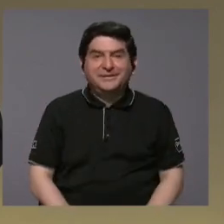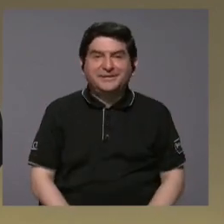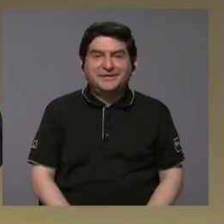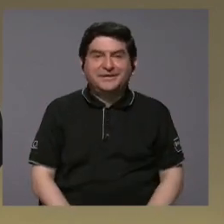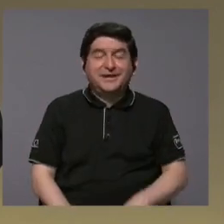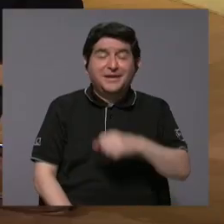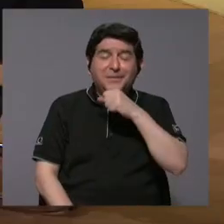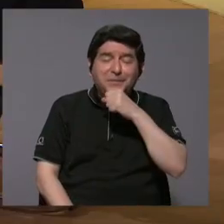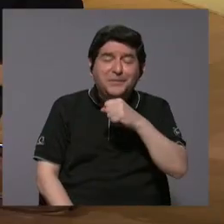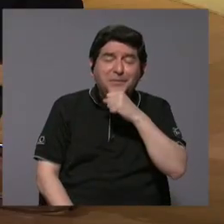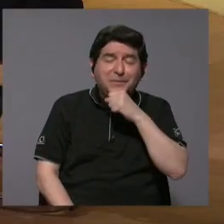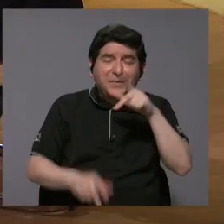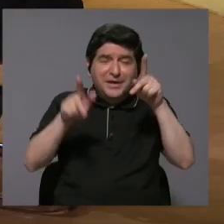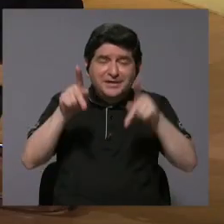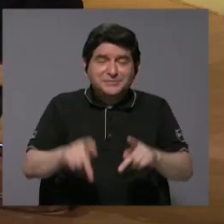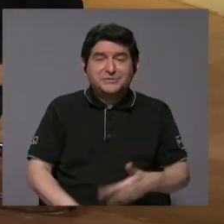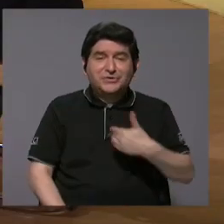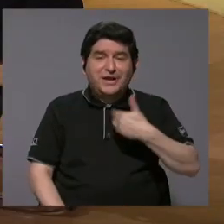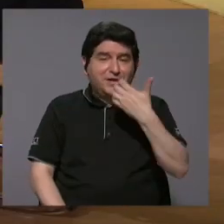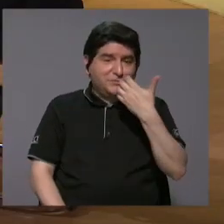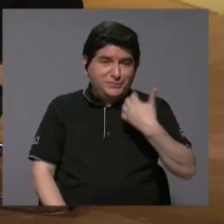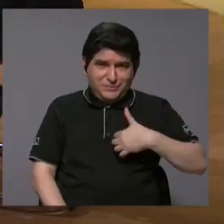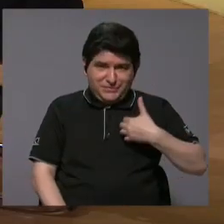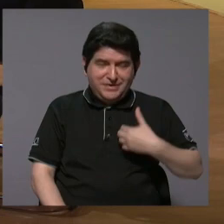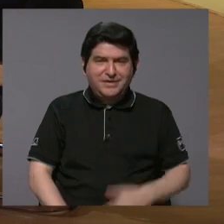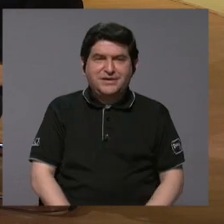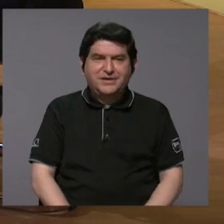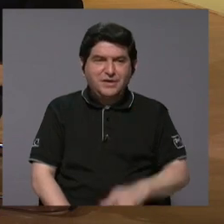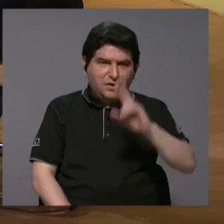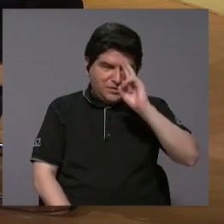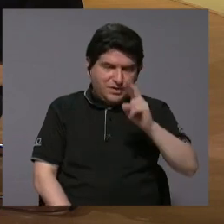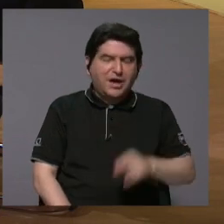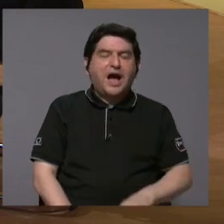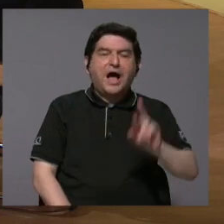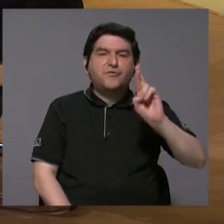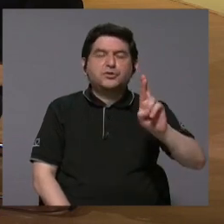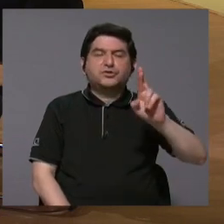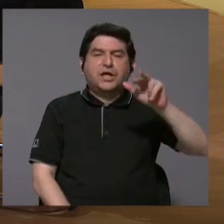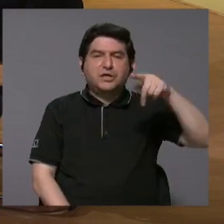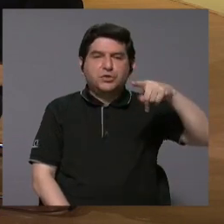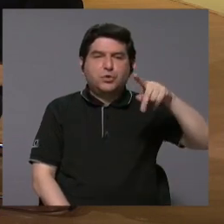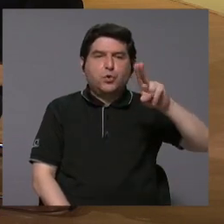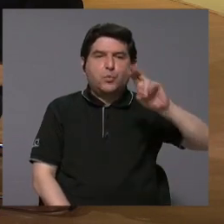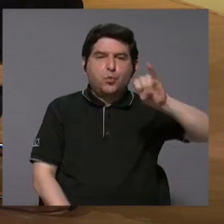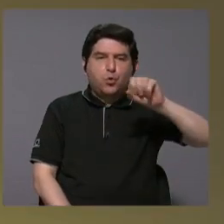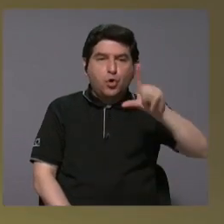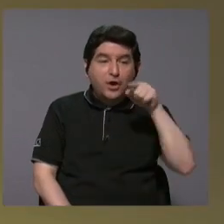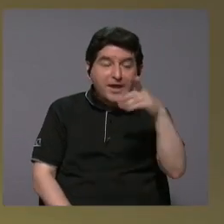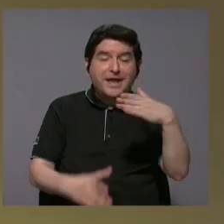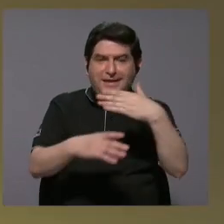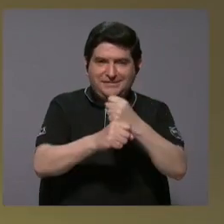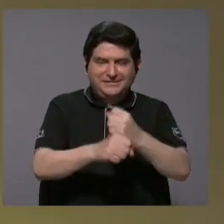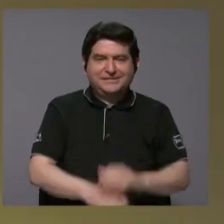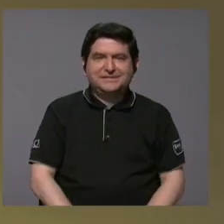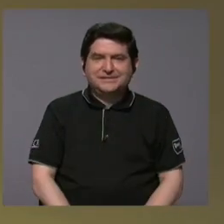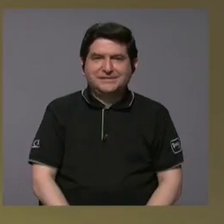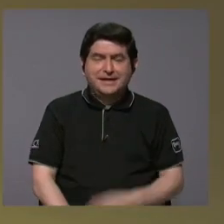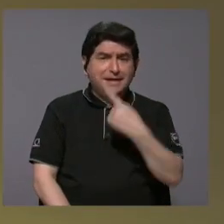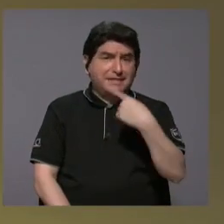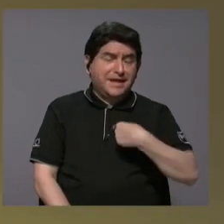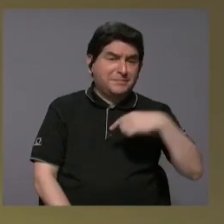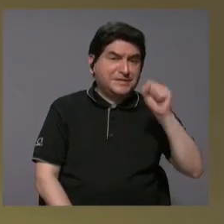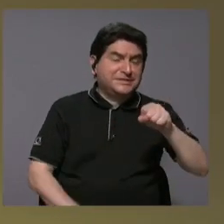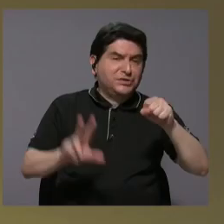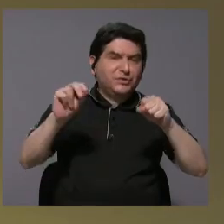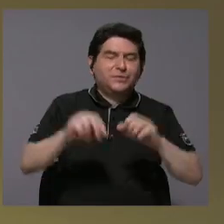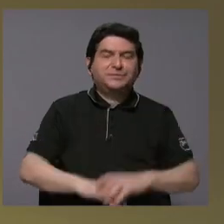nos damos privilegios, respetan y admiran a don Rosendo Pujol y las cosas que él ha hecho. Desmiéntame si es falso